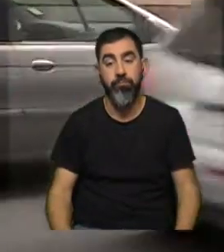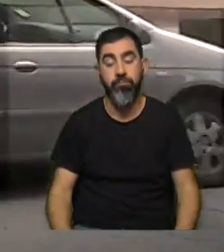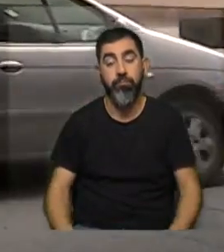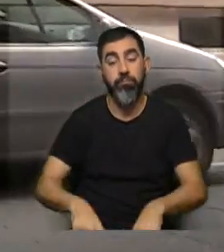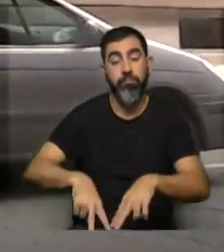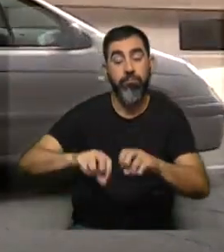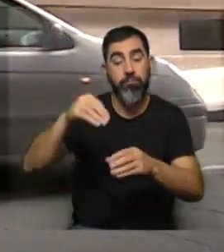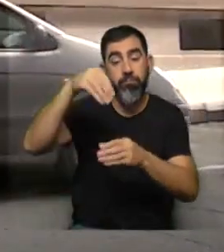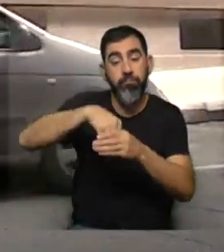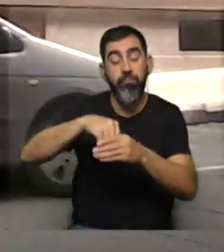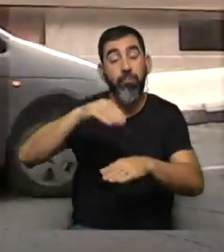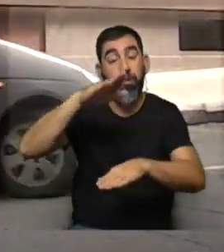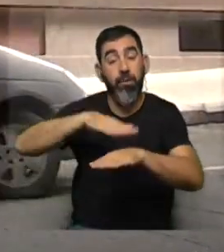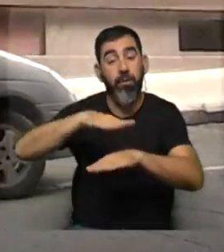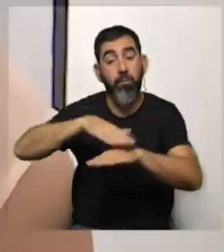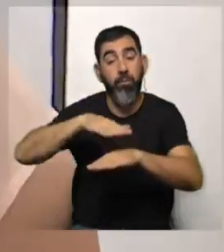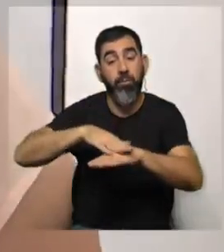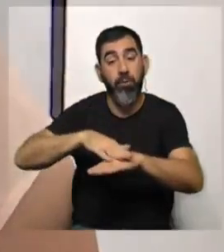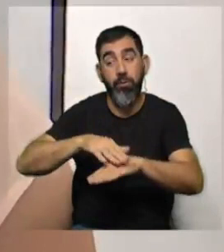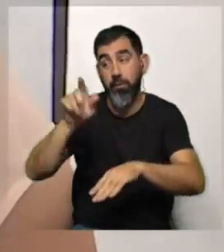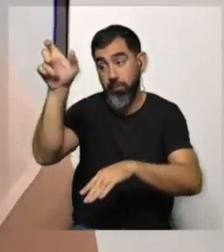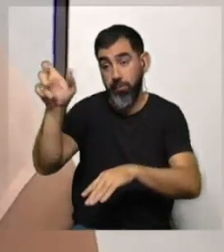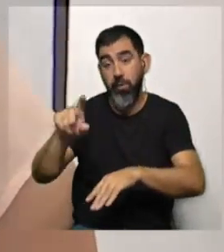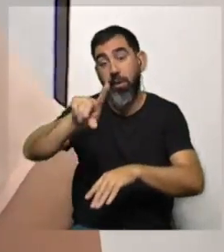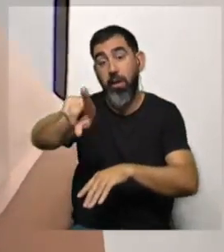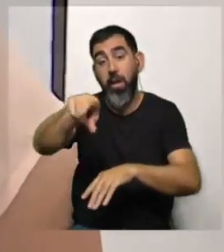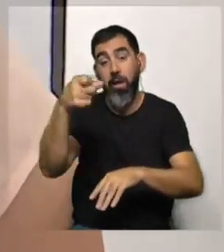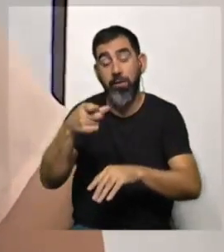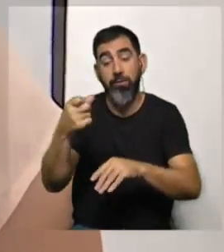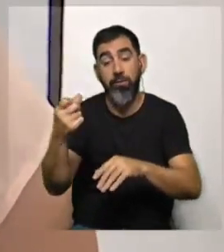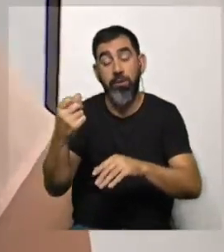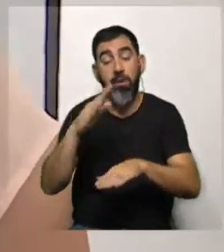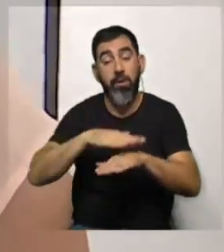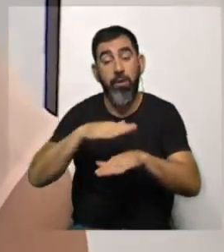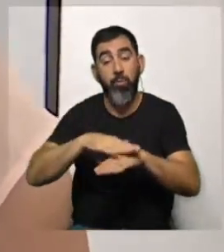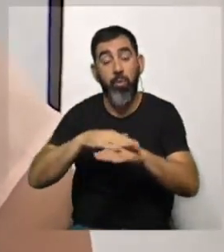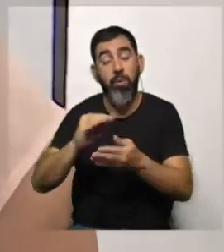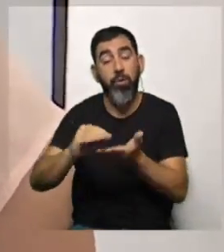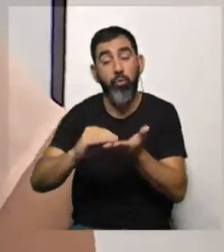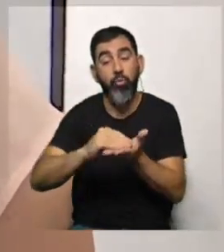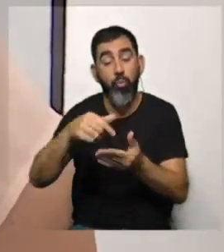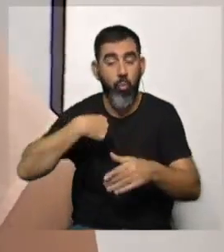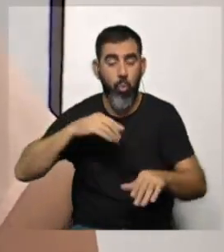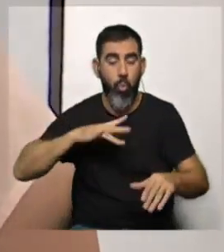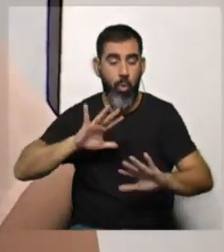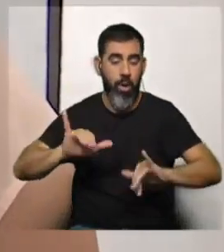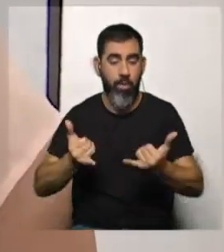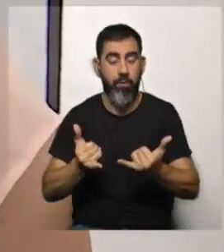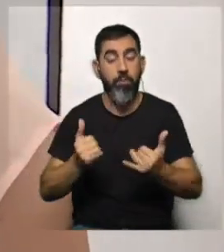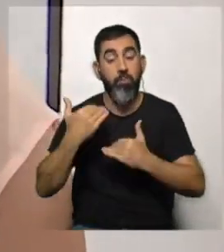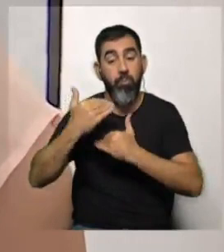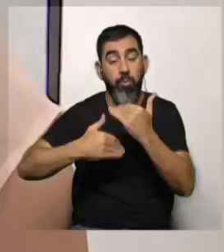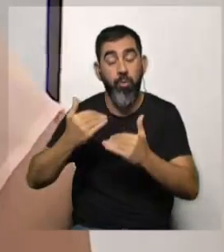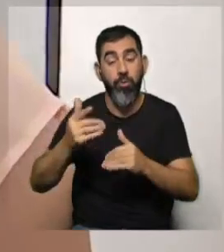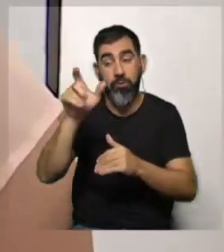las responsables de esta situación fueron venosa y la ex titular del departamento de sumarios hoy jubilada durante el proceso